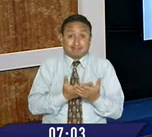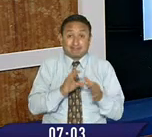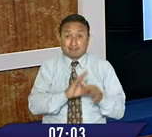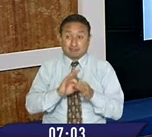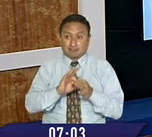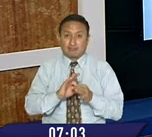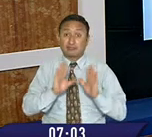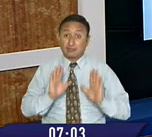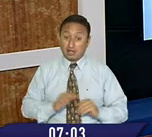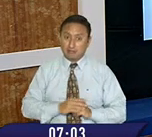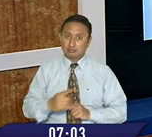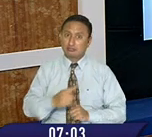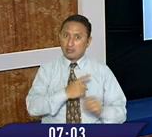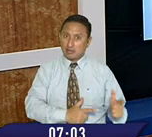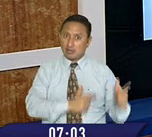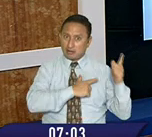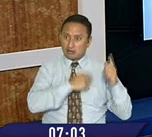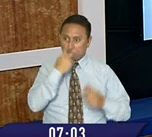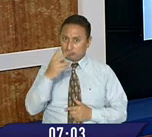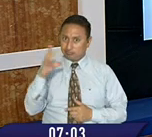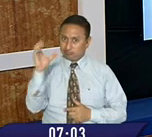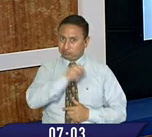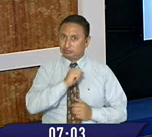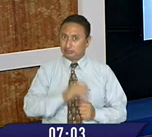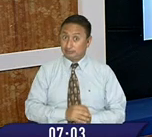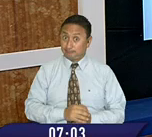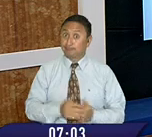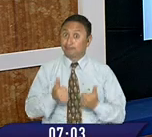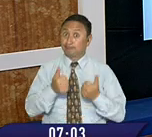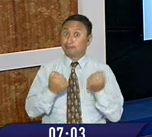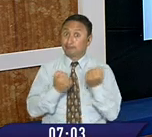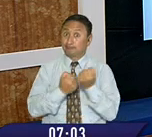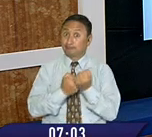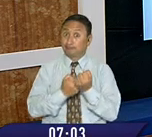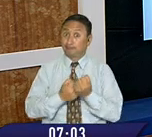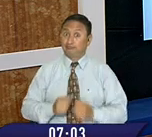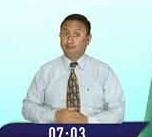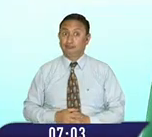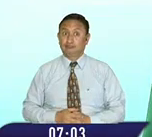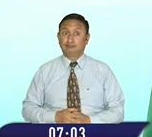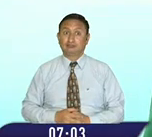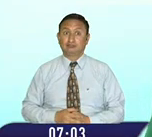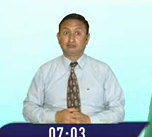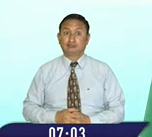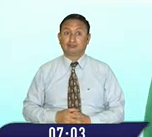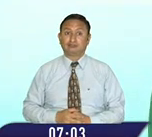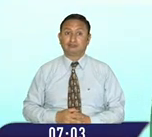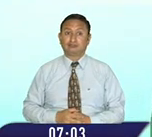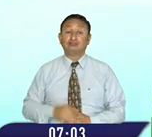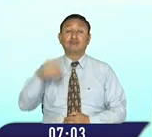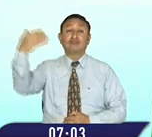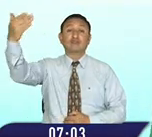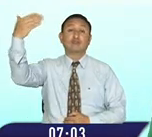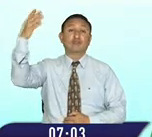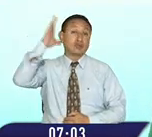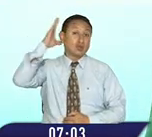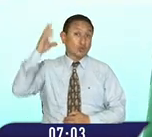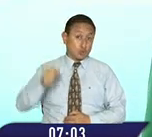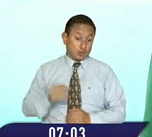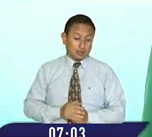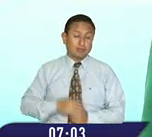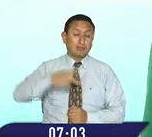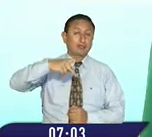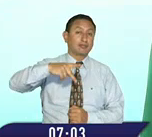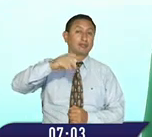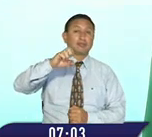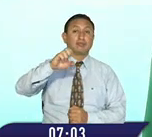que las Fuerzas Armadas se dieron cuenta de esto. Valiosa la participación. Y el alcalde de Cuenca, Pedro